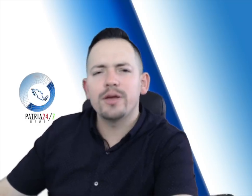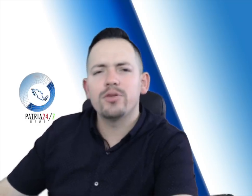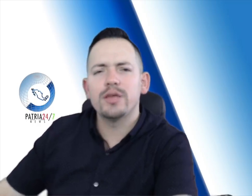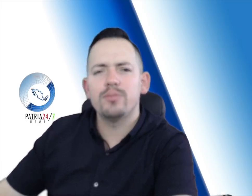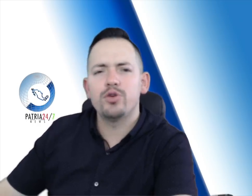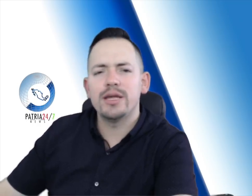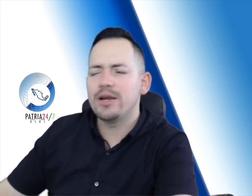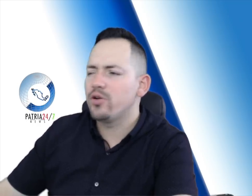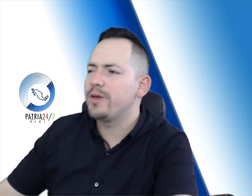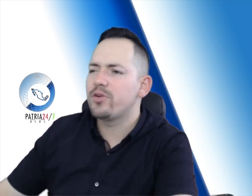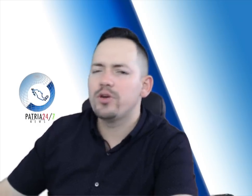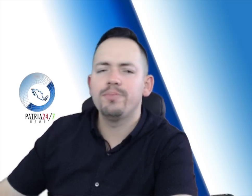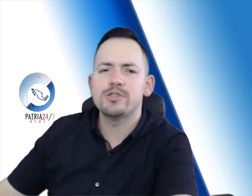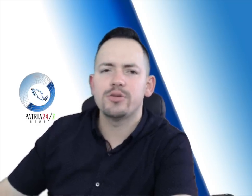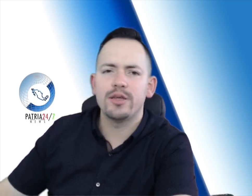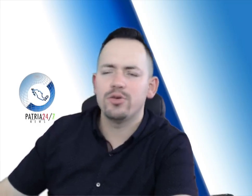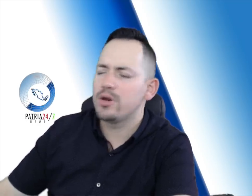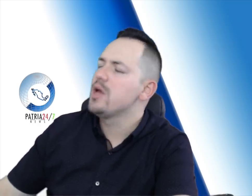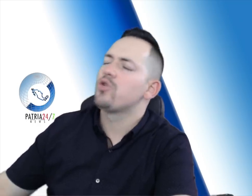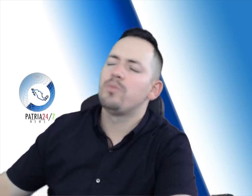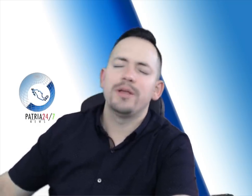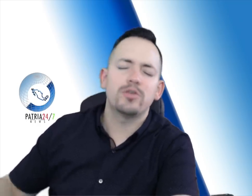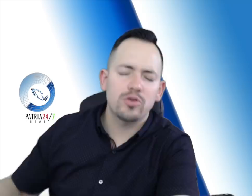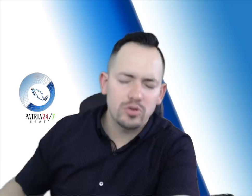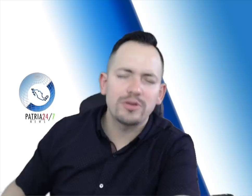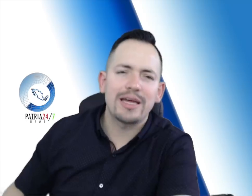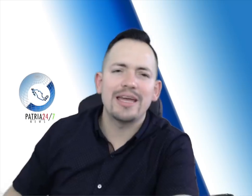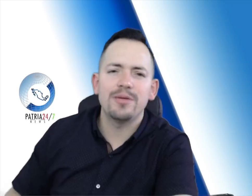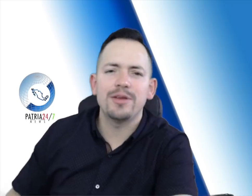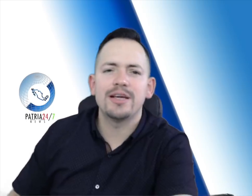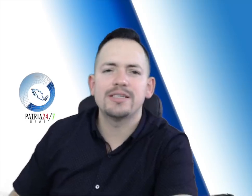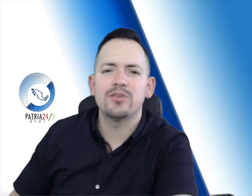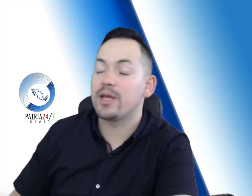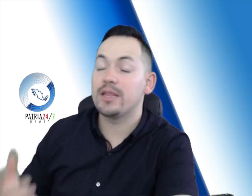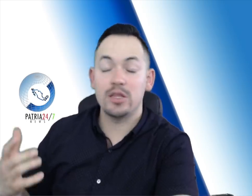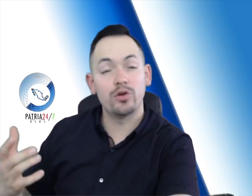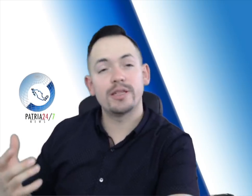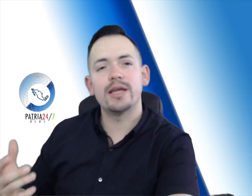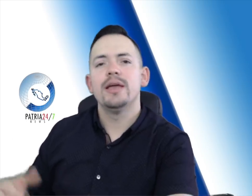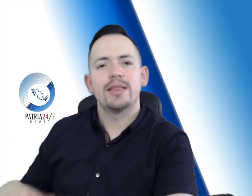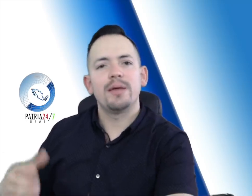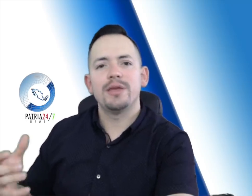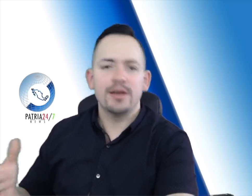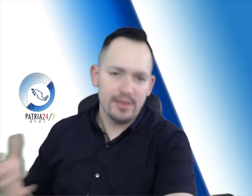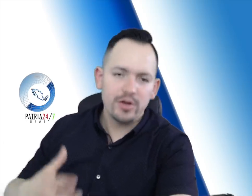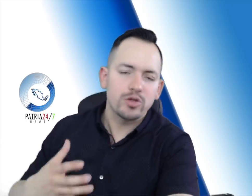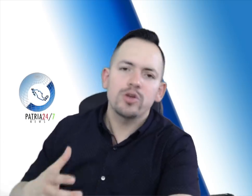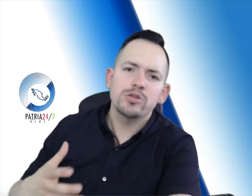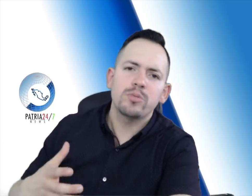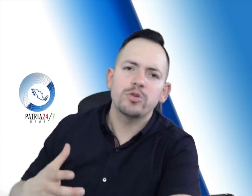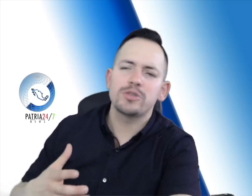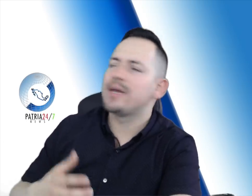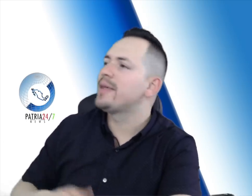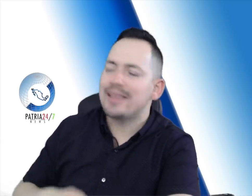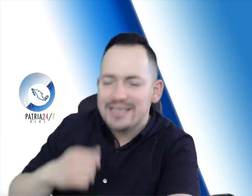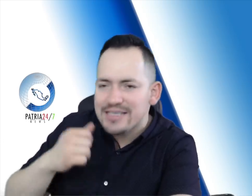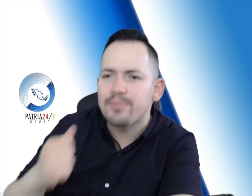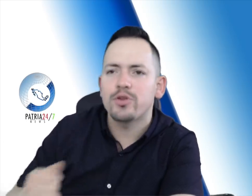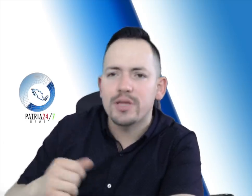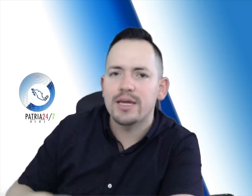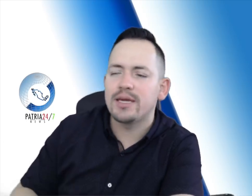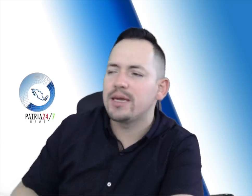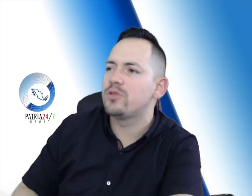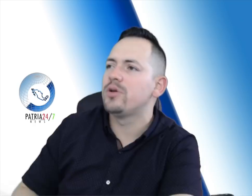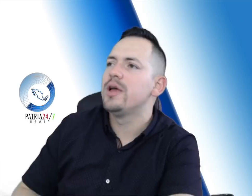el gobierno de Morena, el gobierno de López Obrador, cumplir con su tarea de brindar seguridad, y otra también de nosotros como sociedad, de